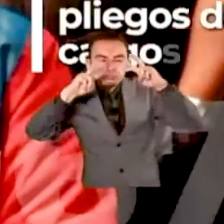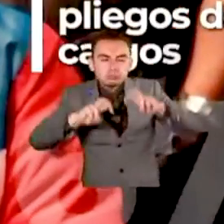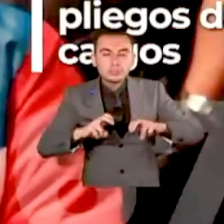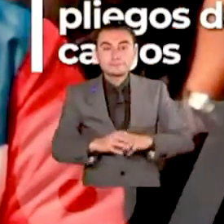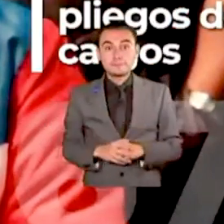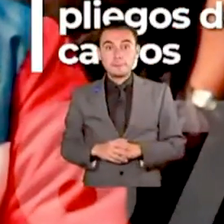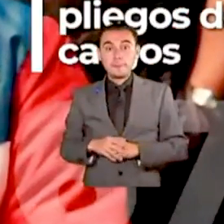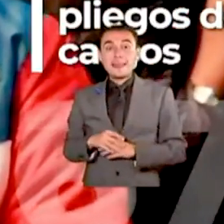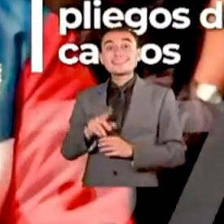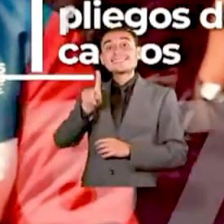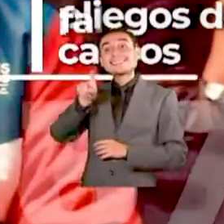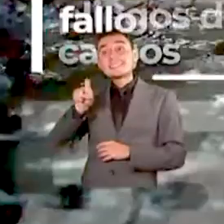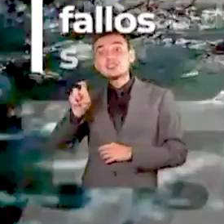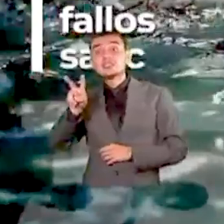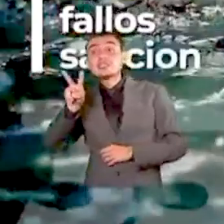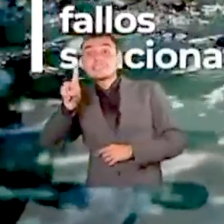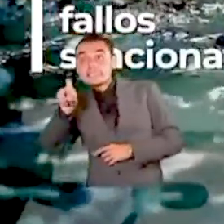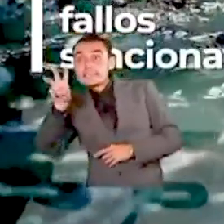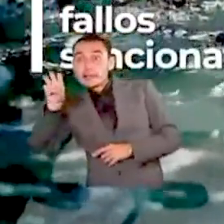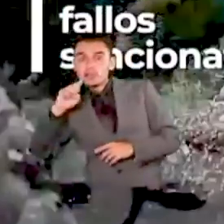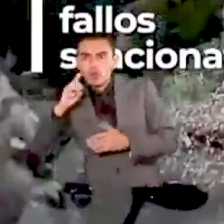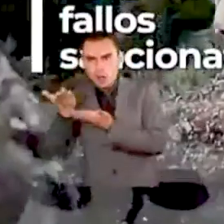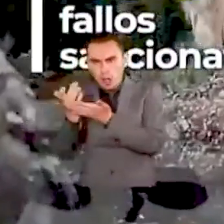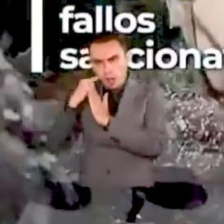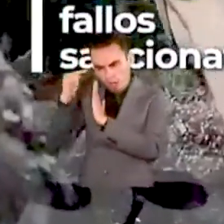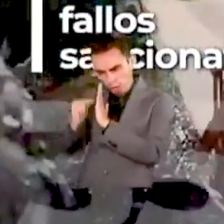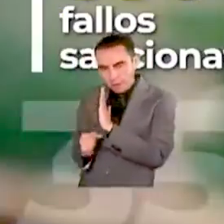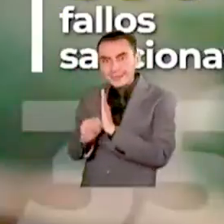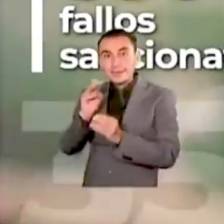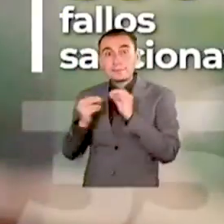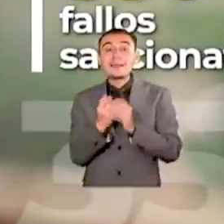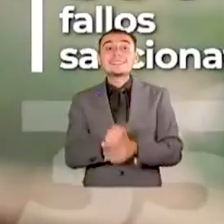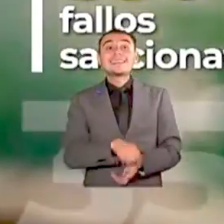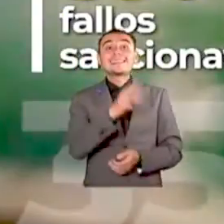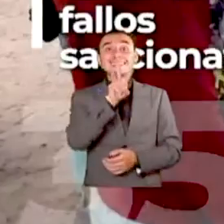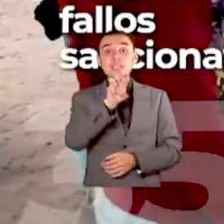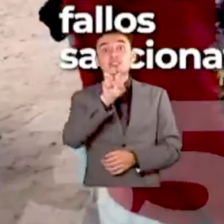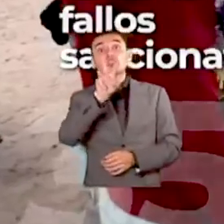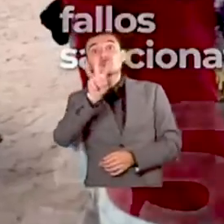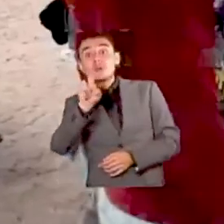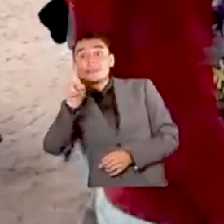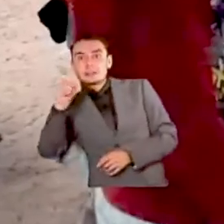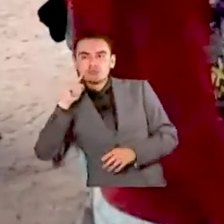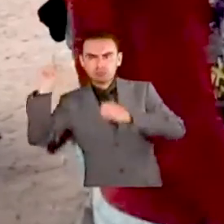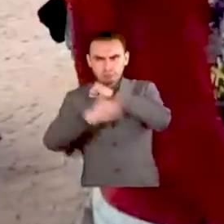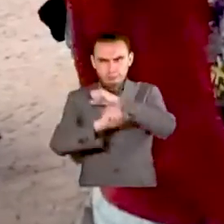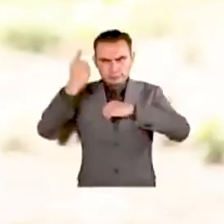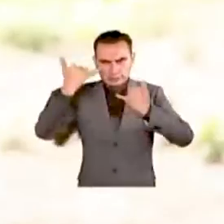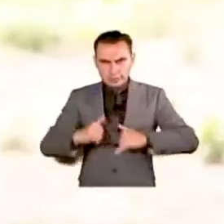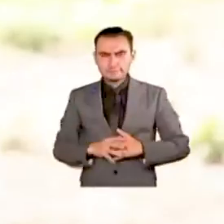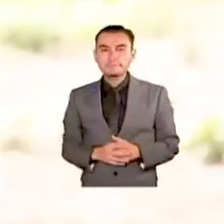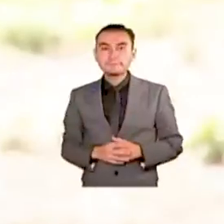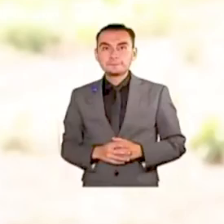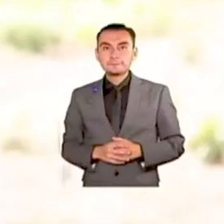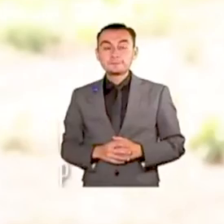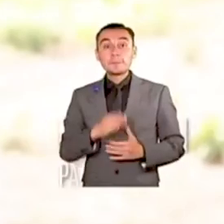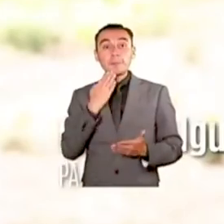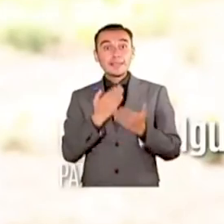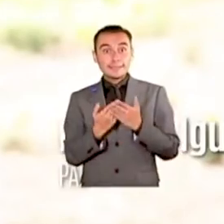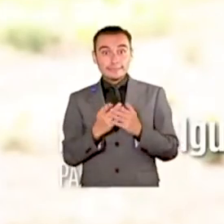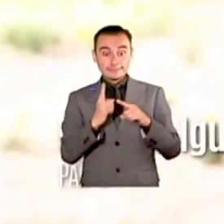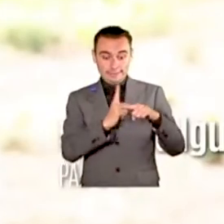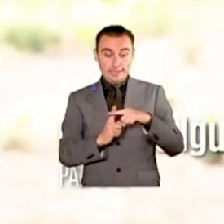formuló 678 pliegos de cargos y profirió 356 fallos sancionatorios. Gracias a la entidad